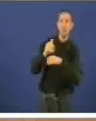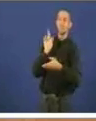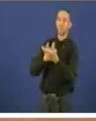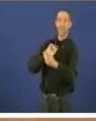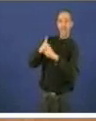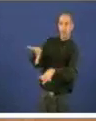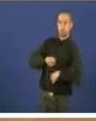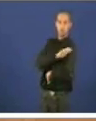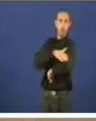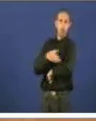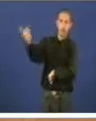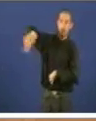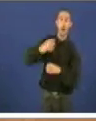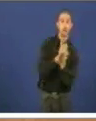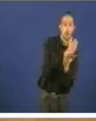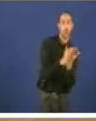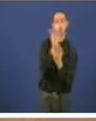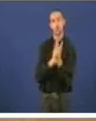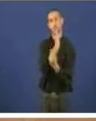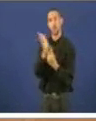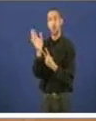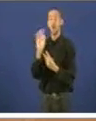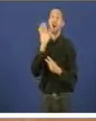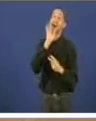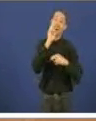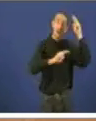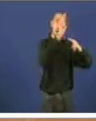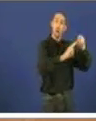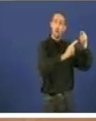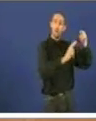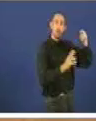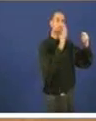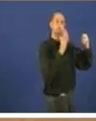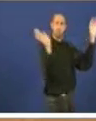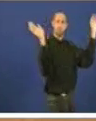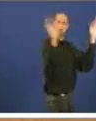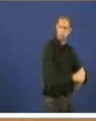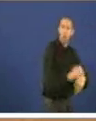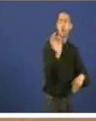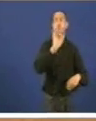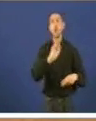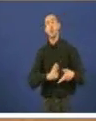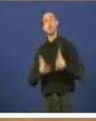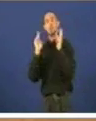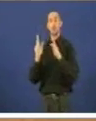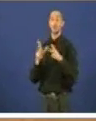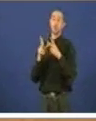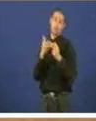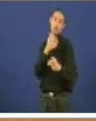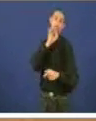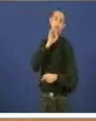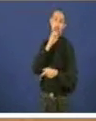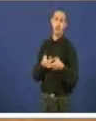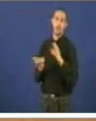había dúas posibilidades. Ou demoler o construído autorizado previamente para vostedes ou poñelo a disposición da sociedade galega. Creín que a